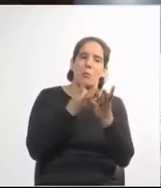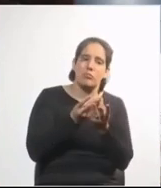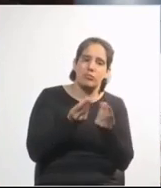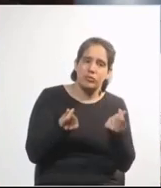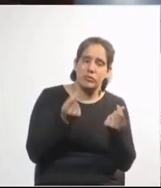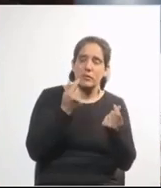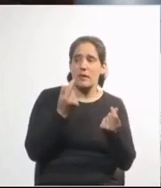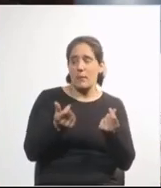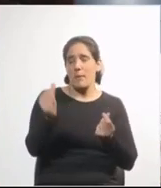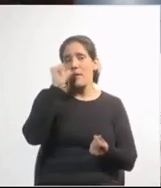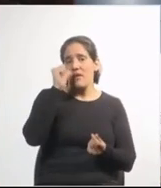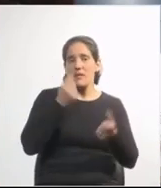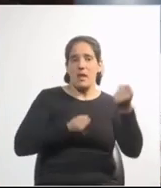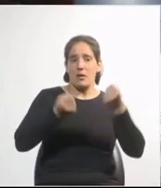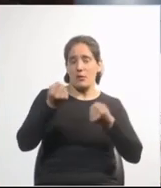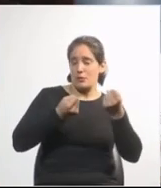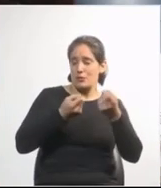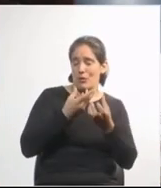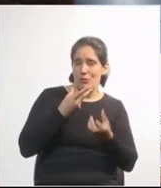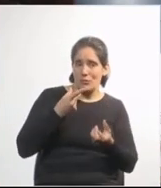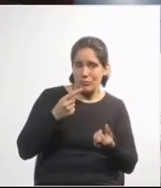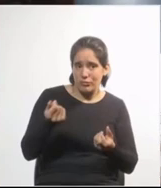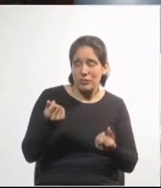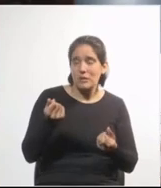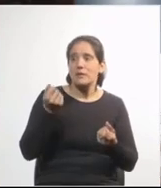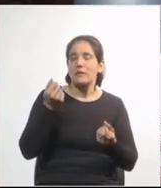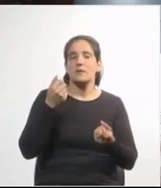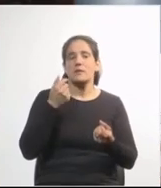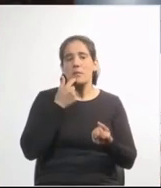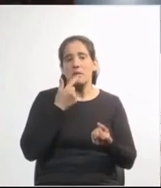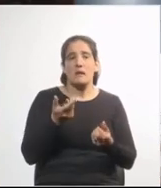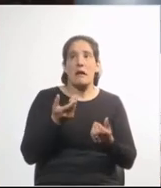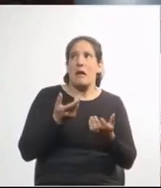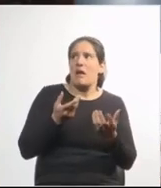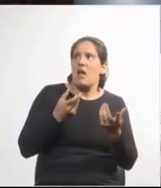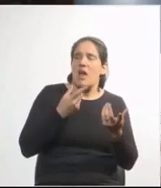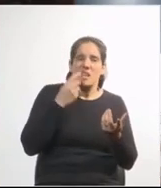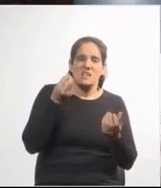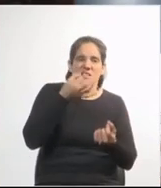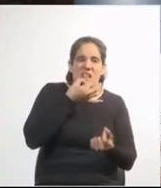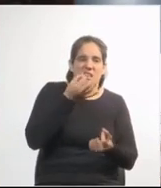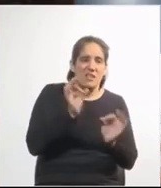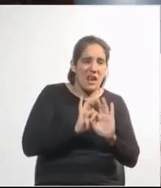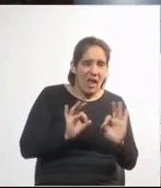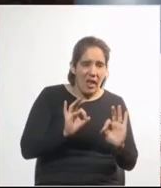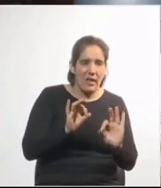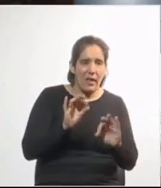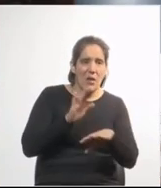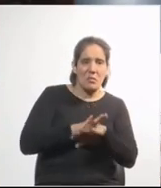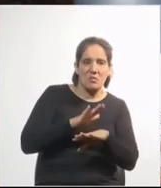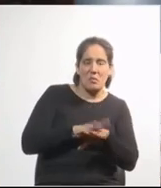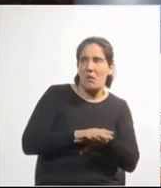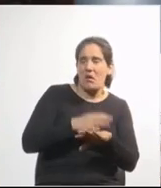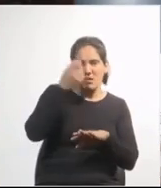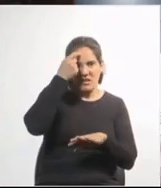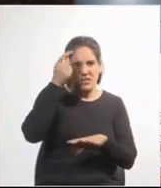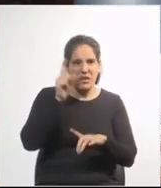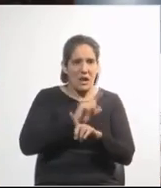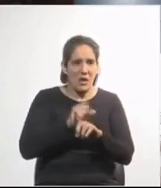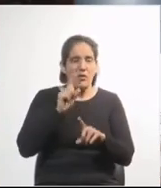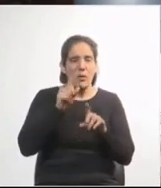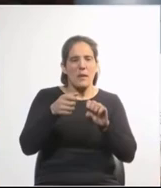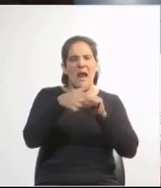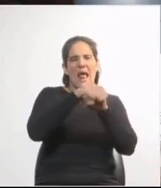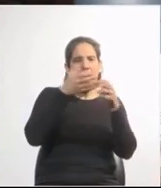para conducir. Se ha sostenido sin ningún respaldo científico la discusión del uso del